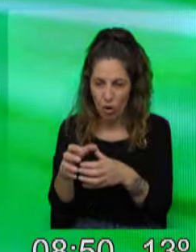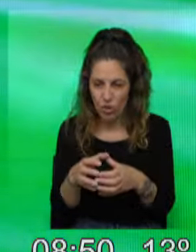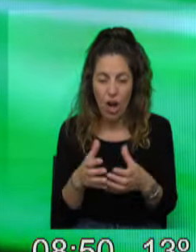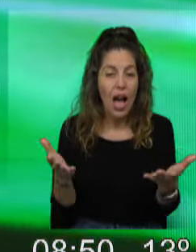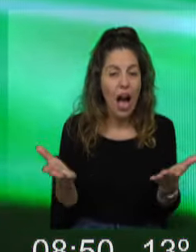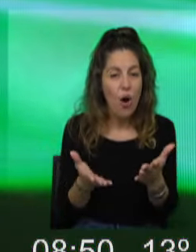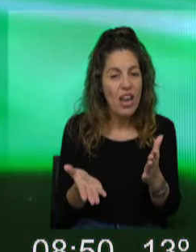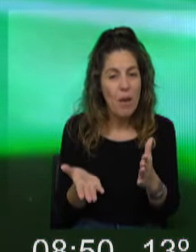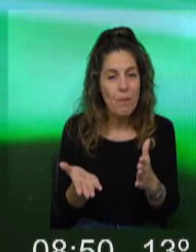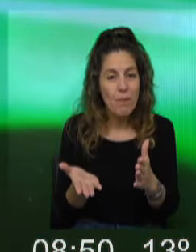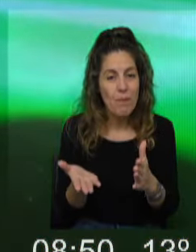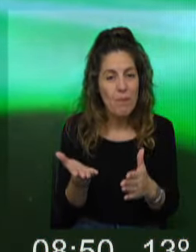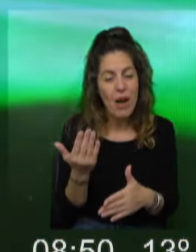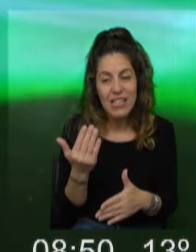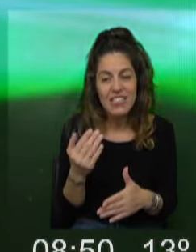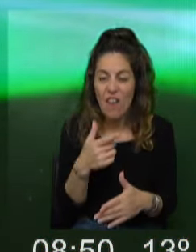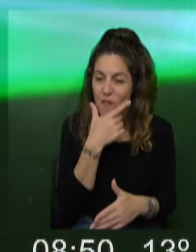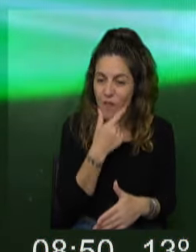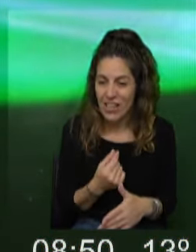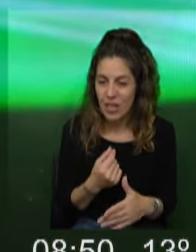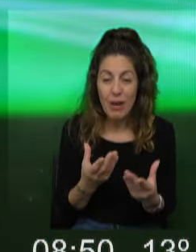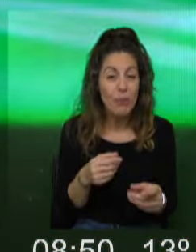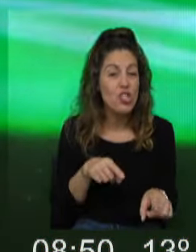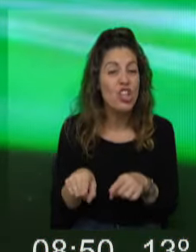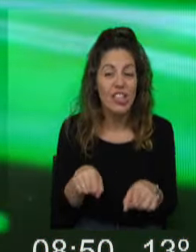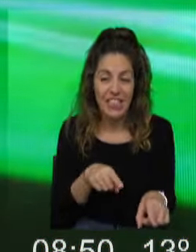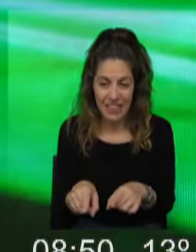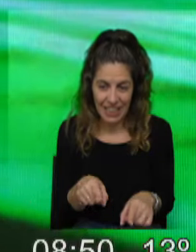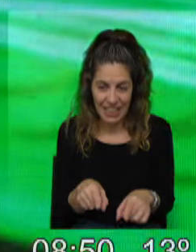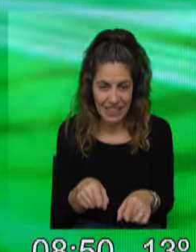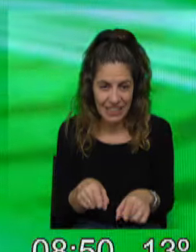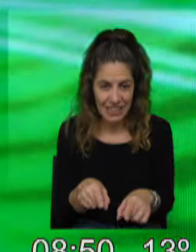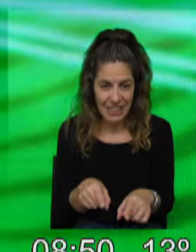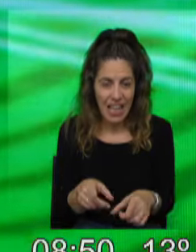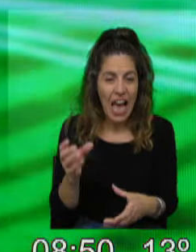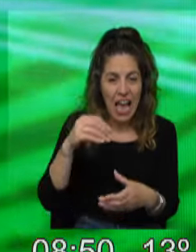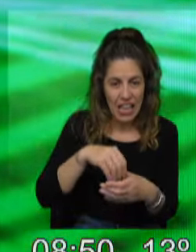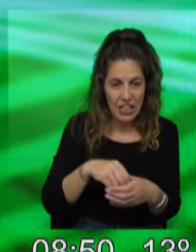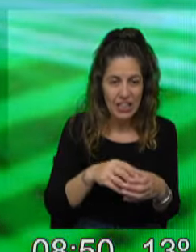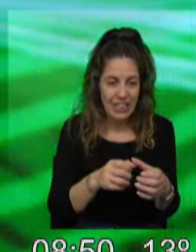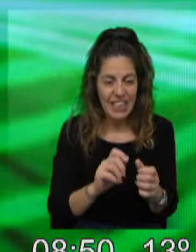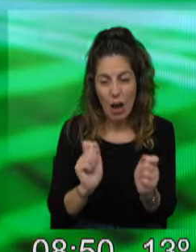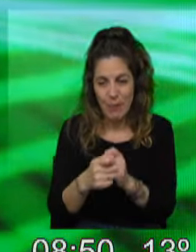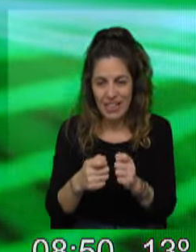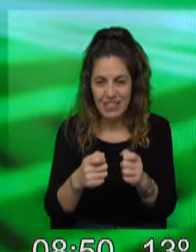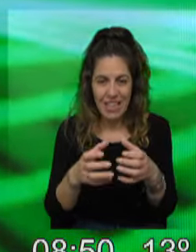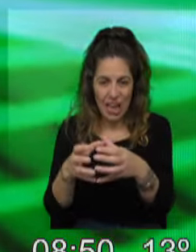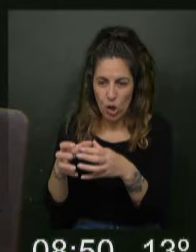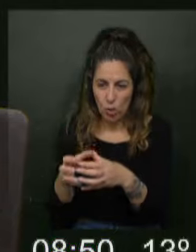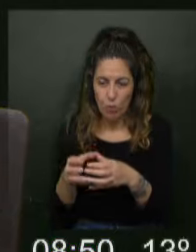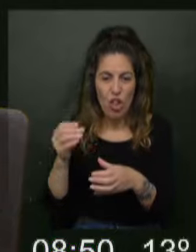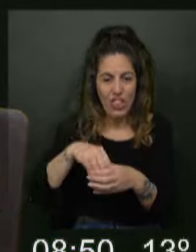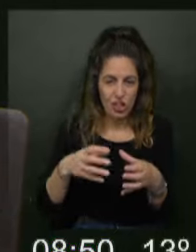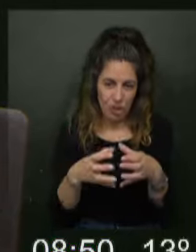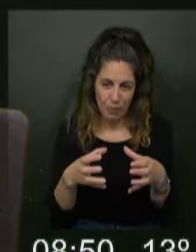es mucho más fácil para muchos dirigentes en en columnar detrás de de figuras más o menos